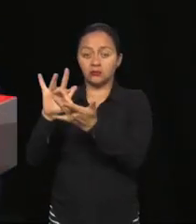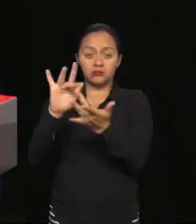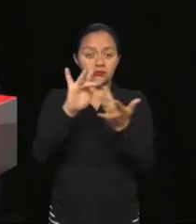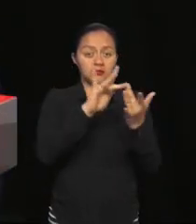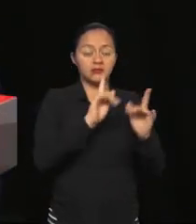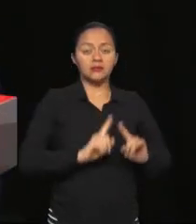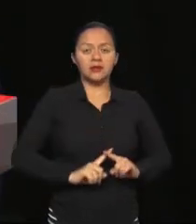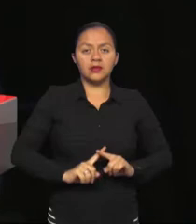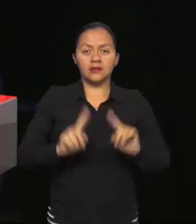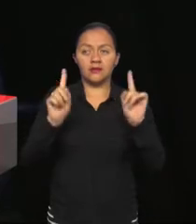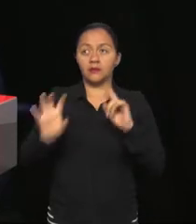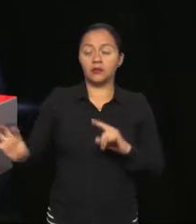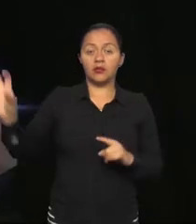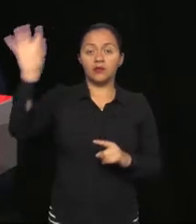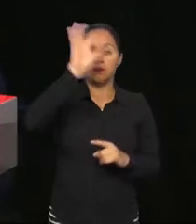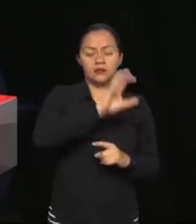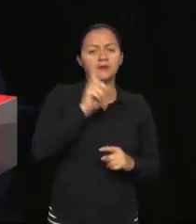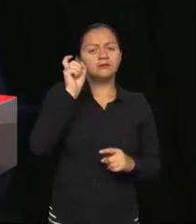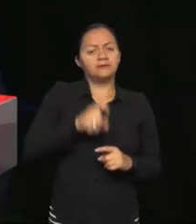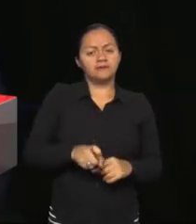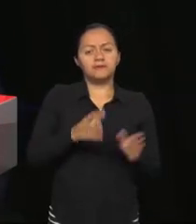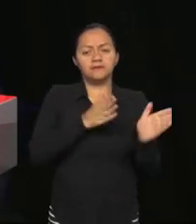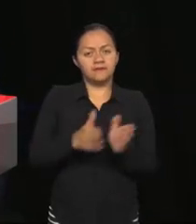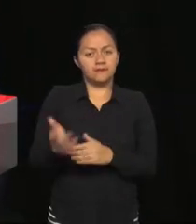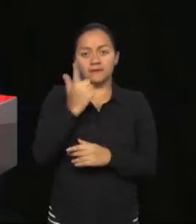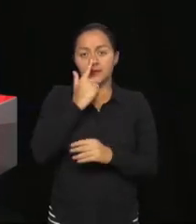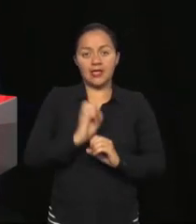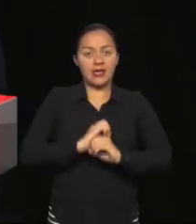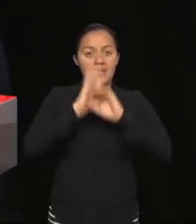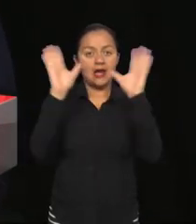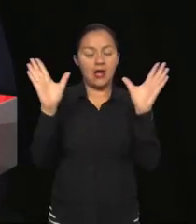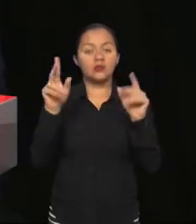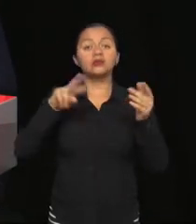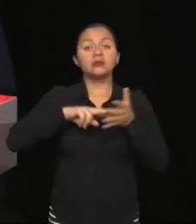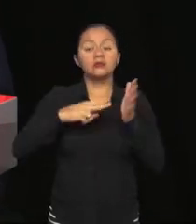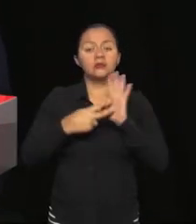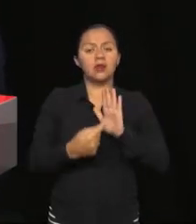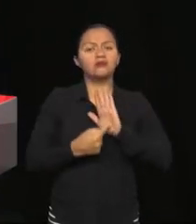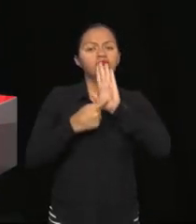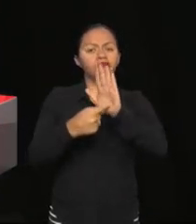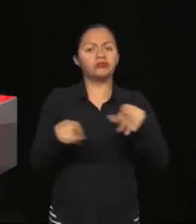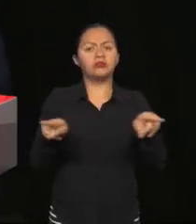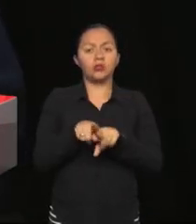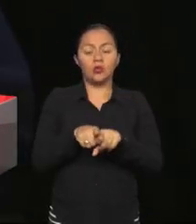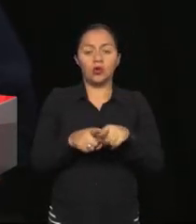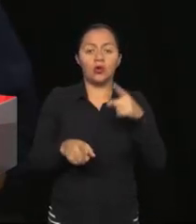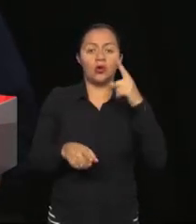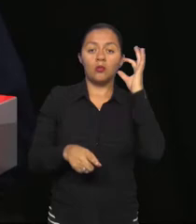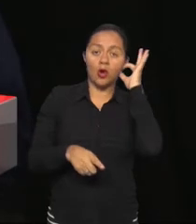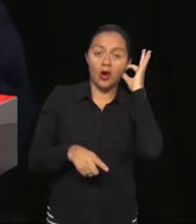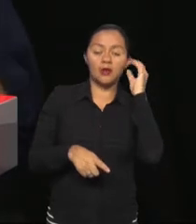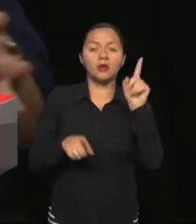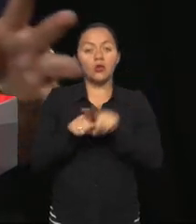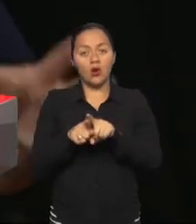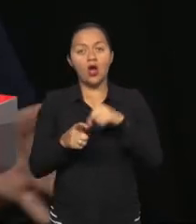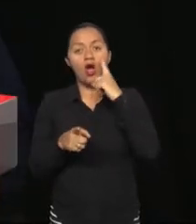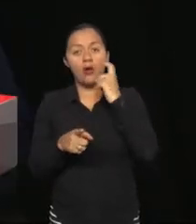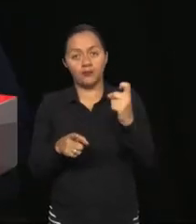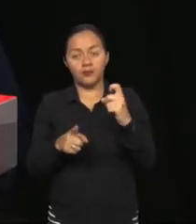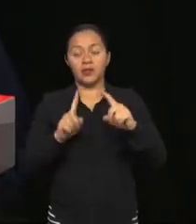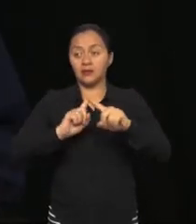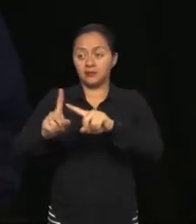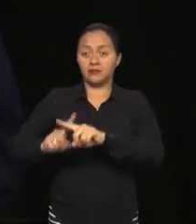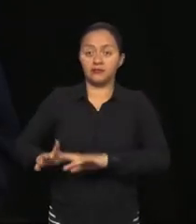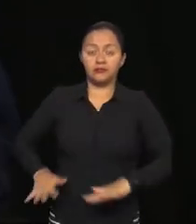diferentes provincias, además, encontramos algo bien interesante, que es justamente la voz tanto de mujeres como de hombres, es decir, la diversidad.